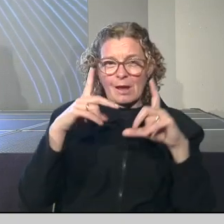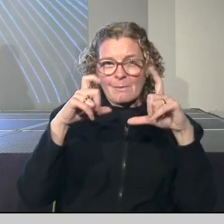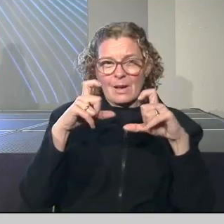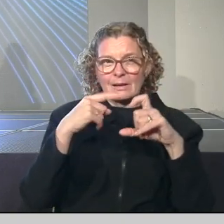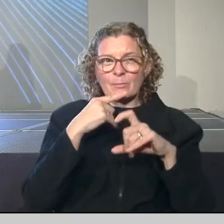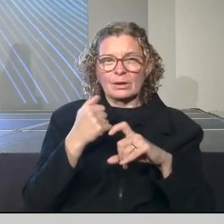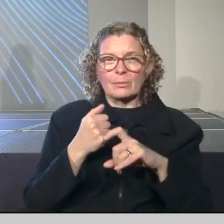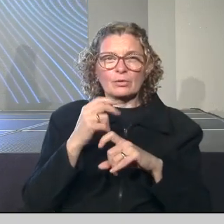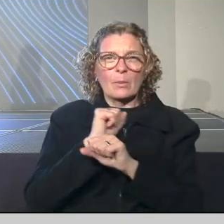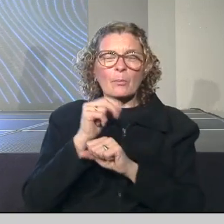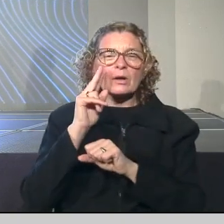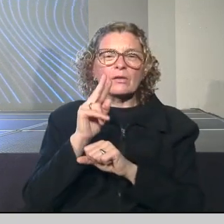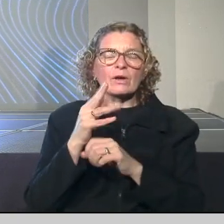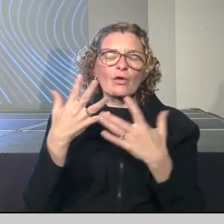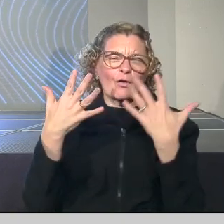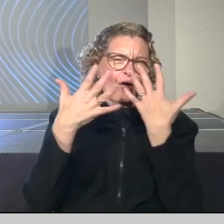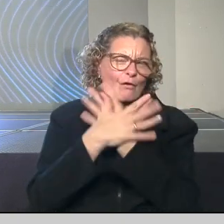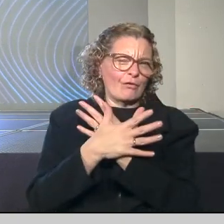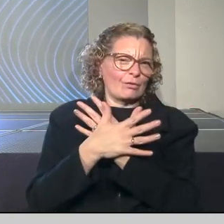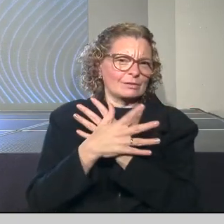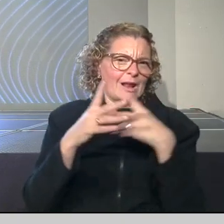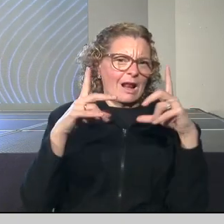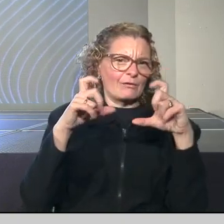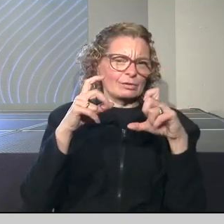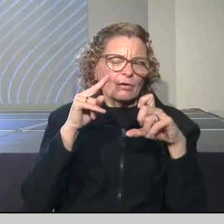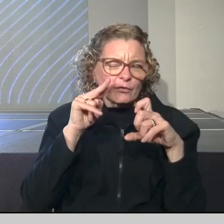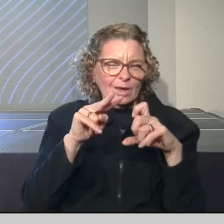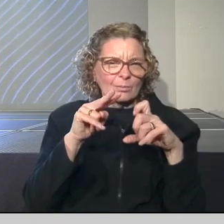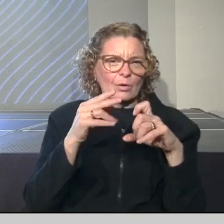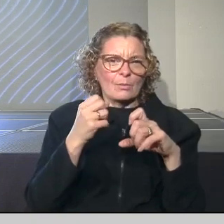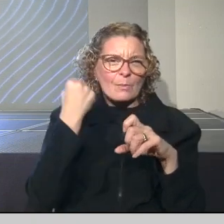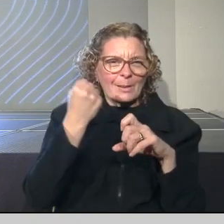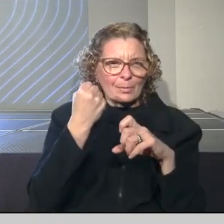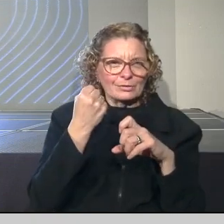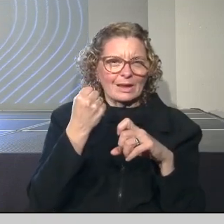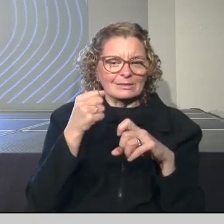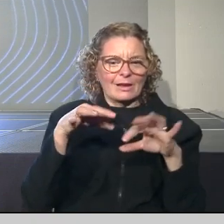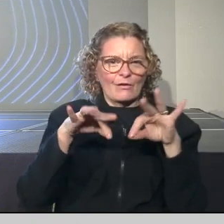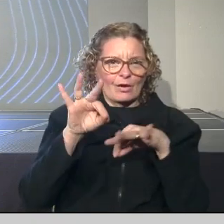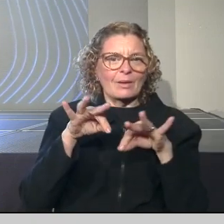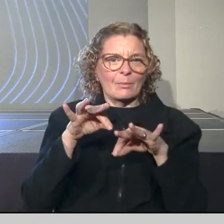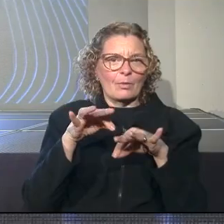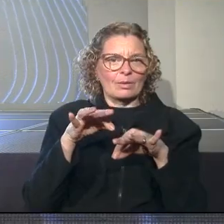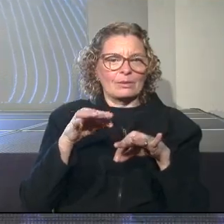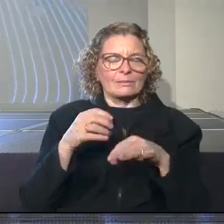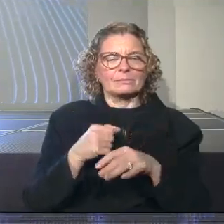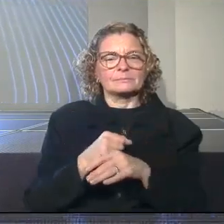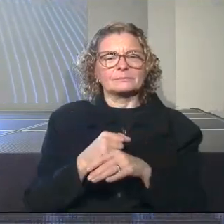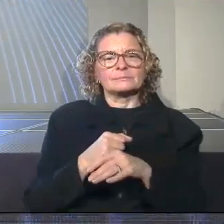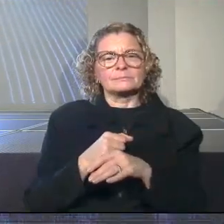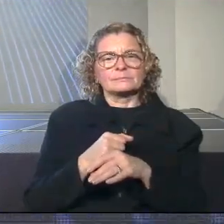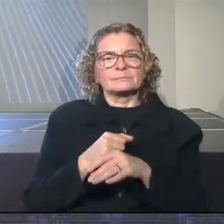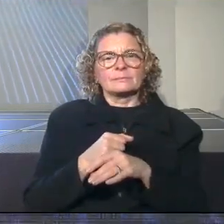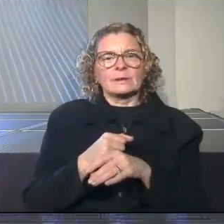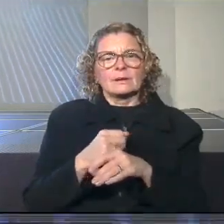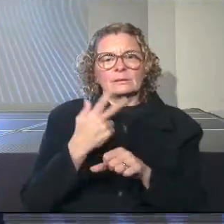como acá se puede ver, que confunde y distrae de lo que estamos queriendo que sea el protagonista, que es el producto como tal.